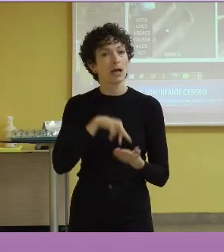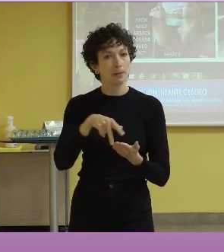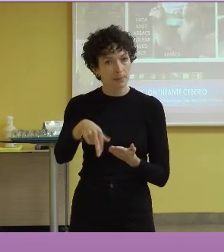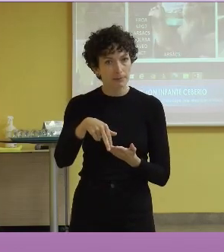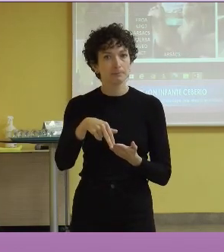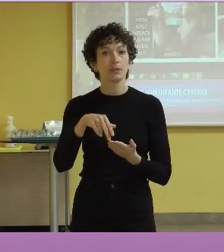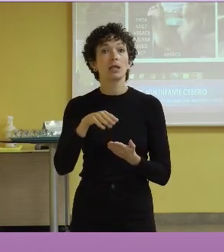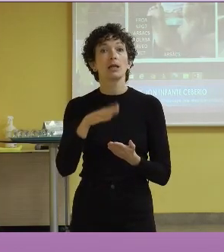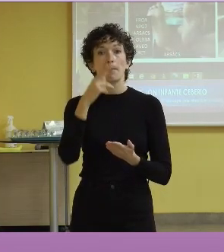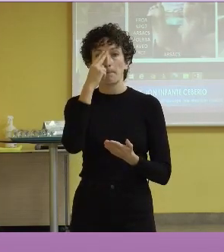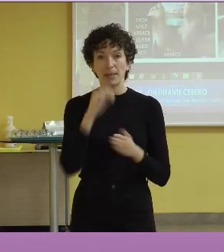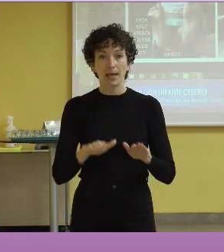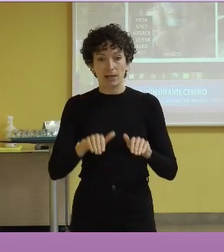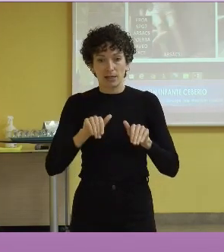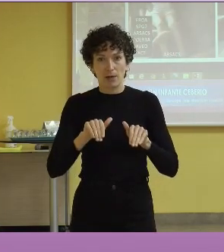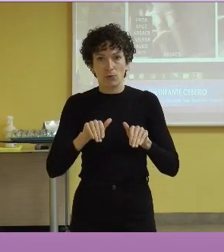pie cabo.